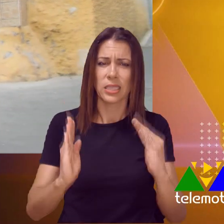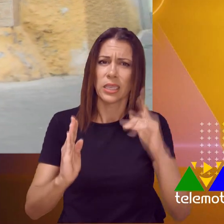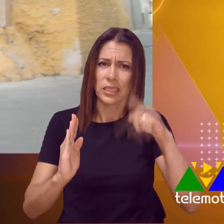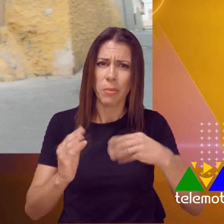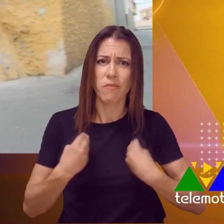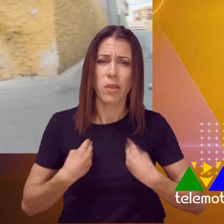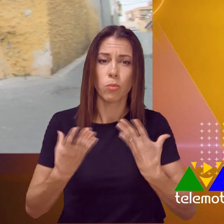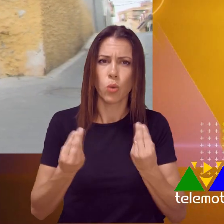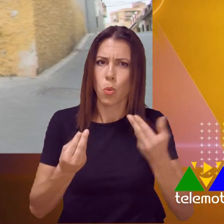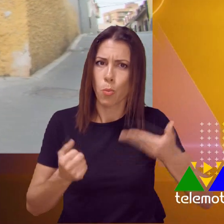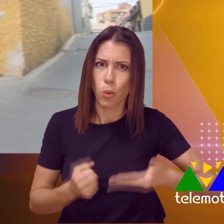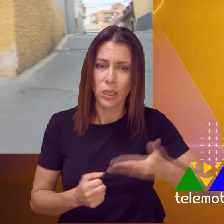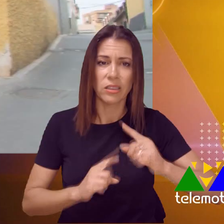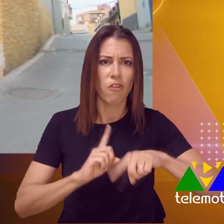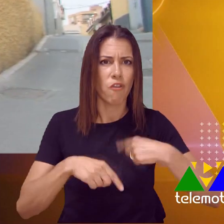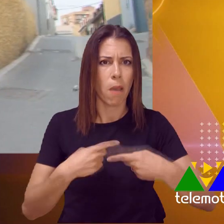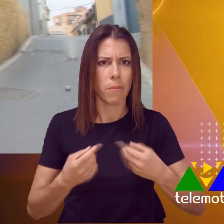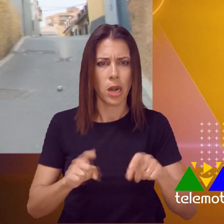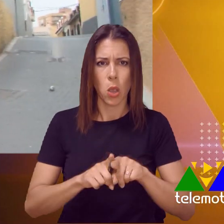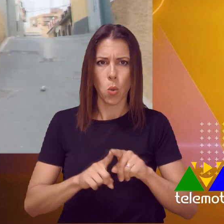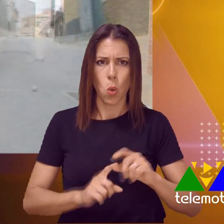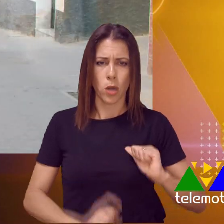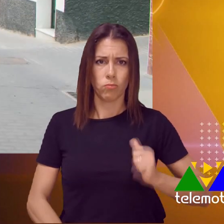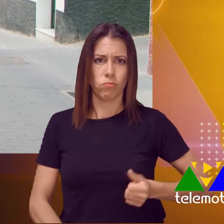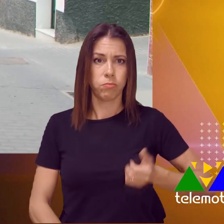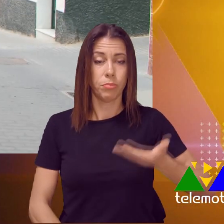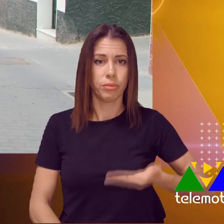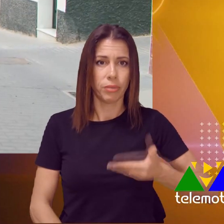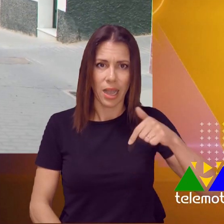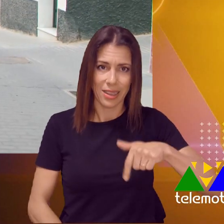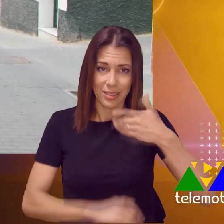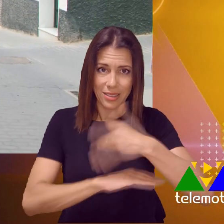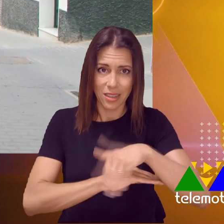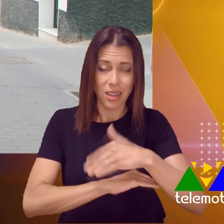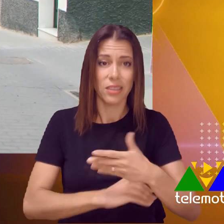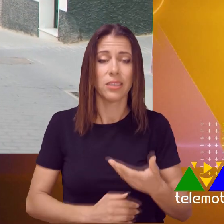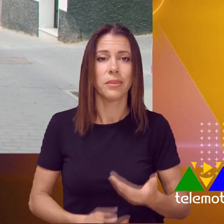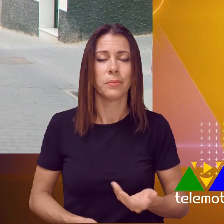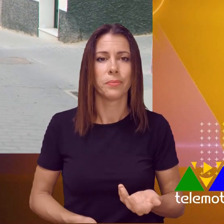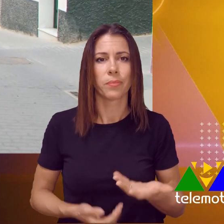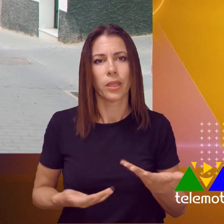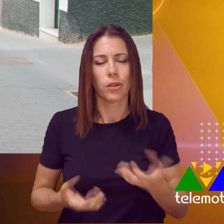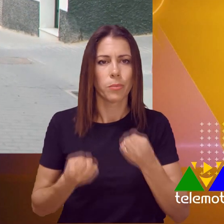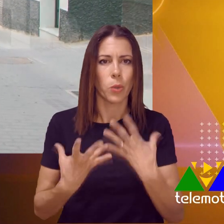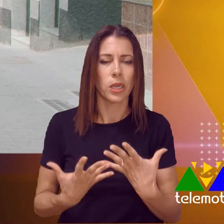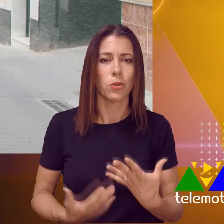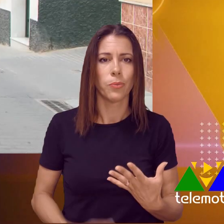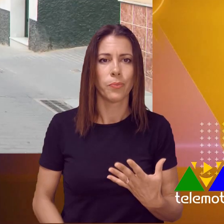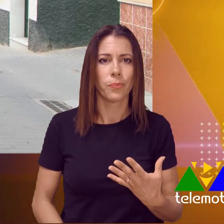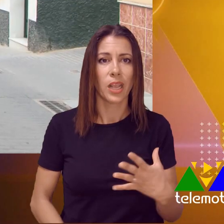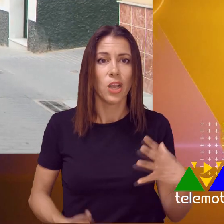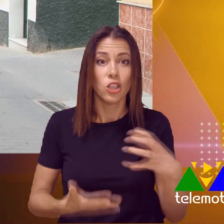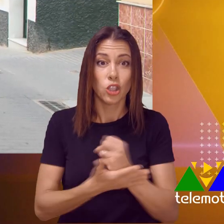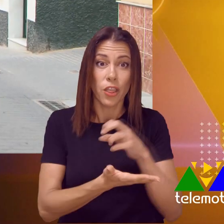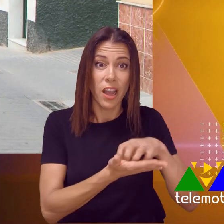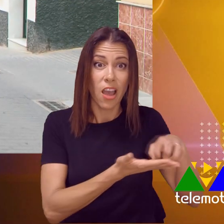importantes, algunas familias nobiliarias tuvieron sus casas solariegas aquí en esta calle, y bueno, y todo el